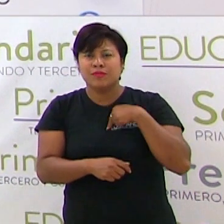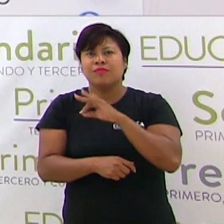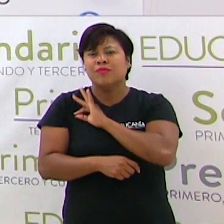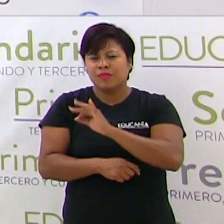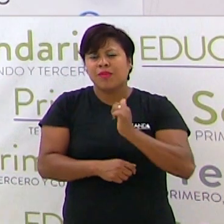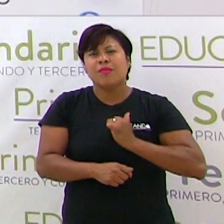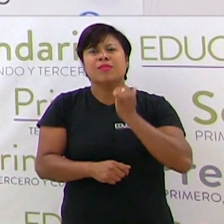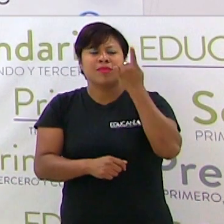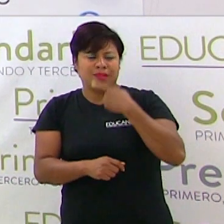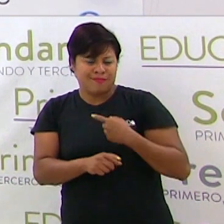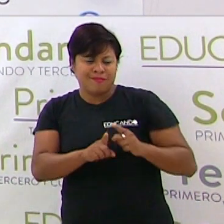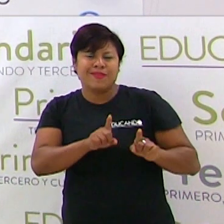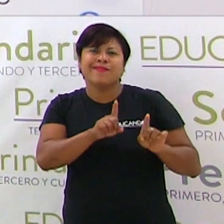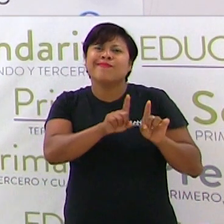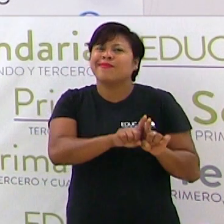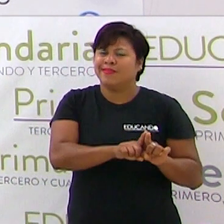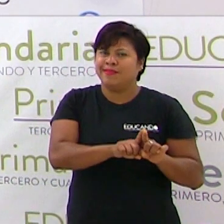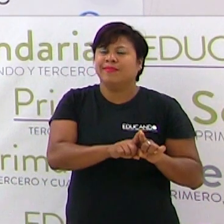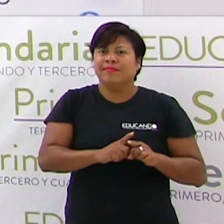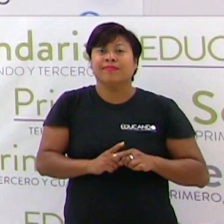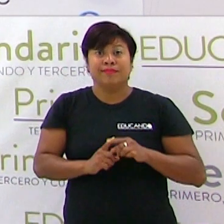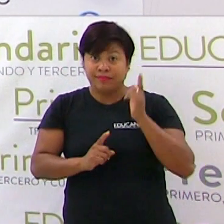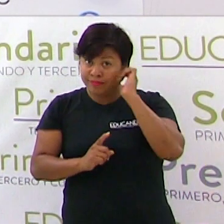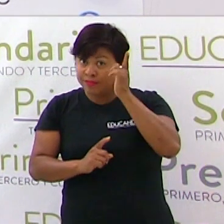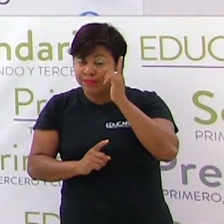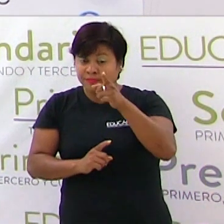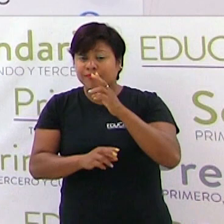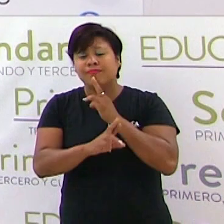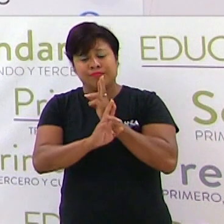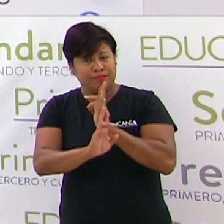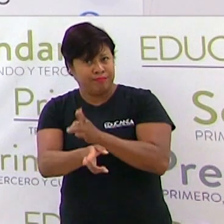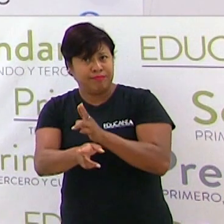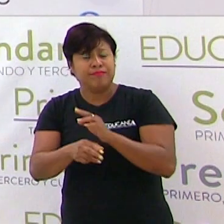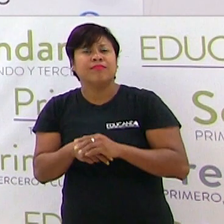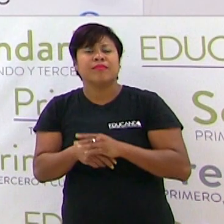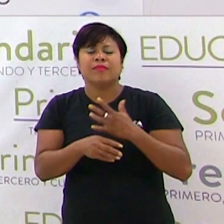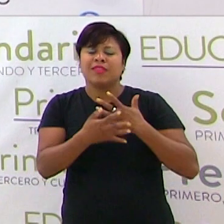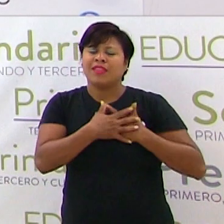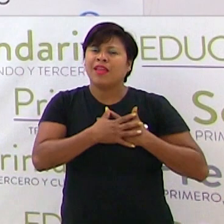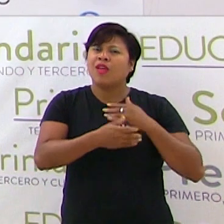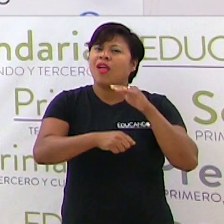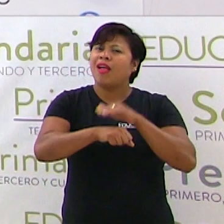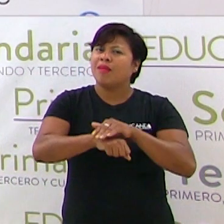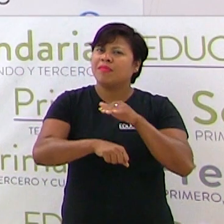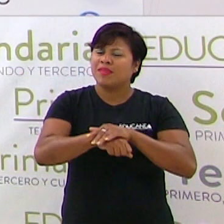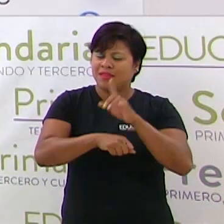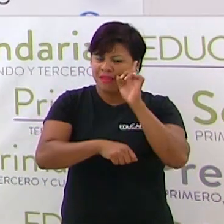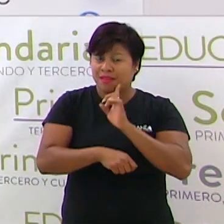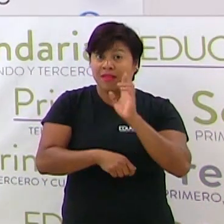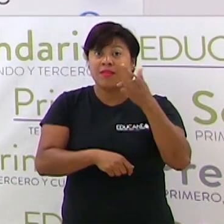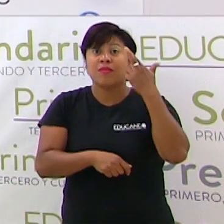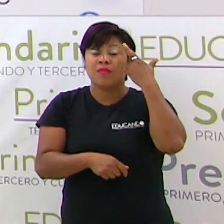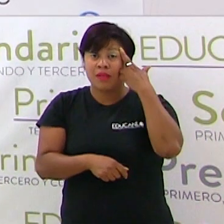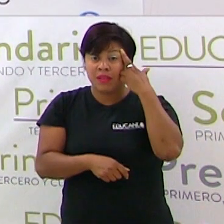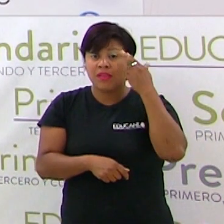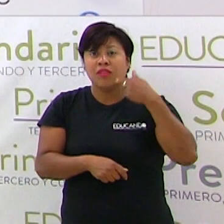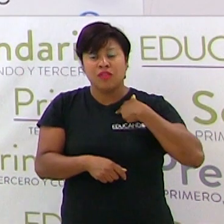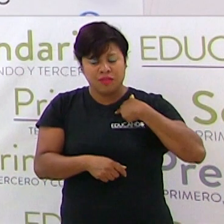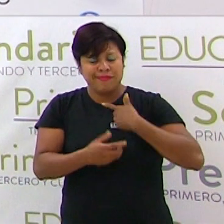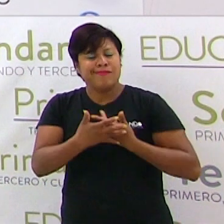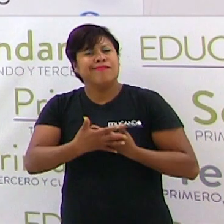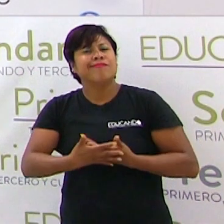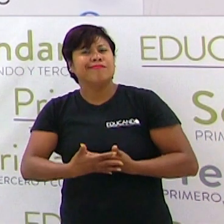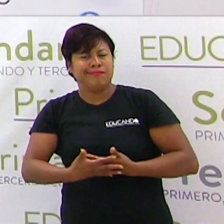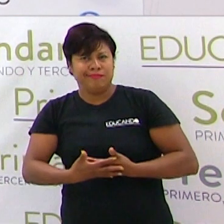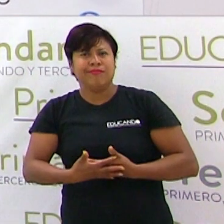para estar juntas. Espero tu respuesta, te quiero amiga, recuerda que te estaré